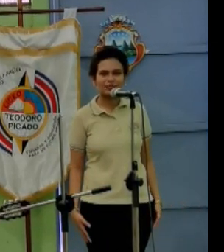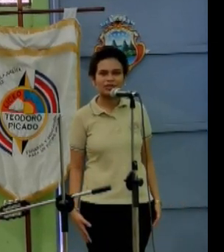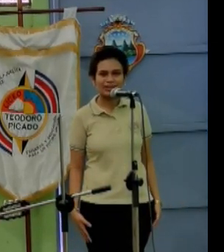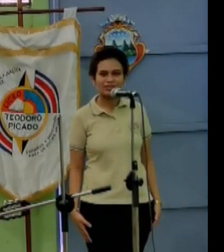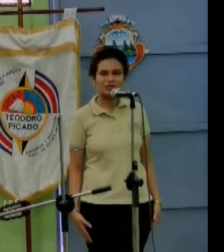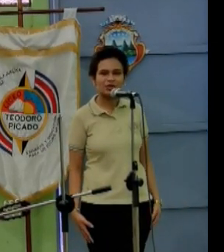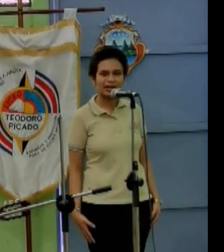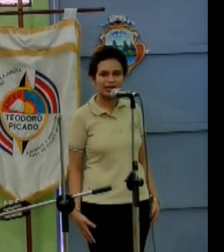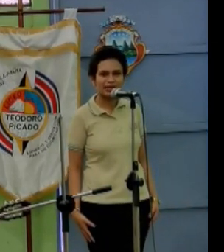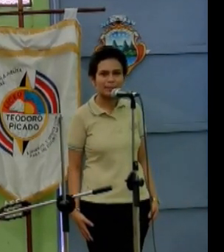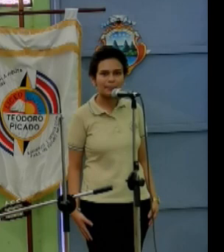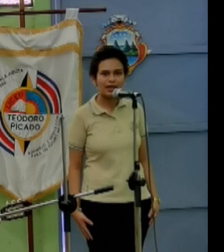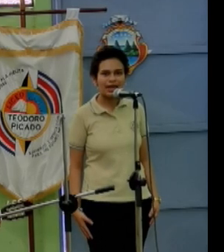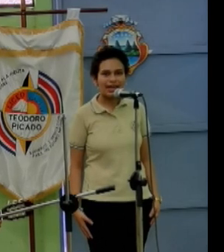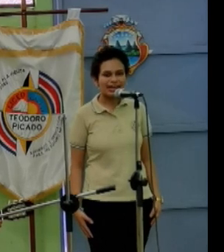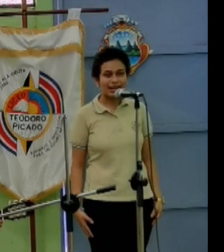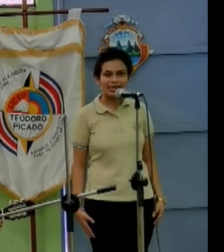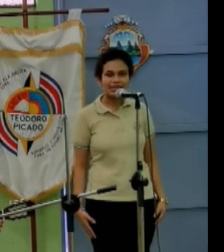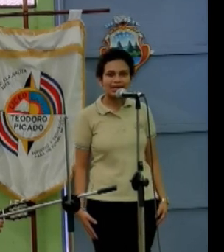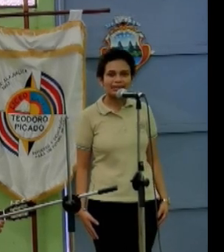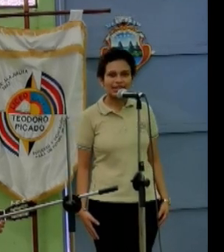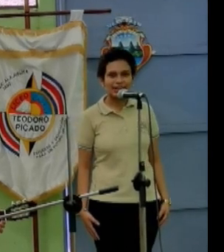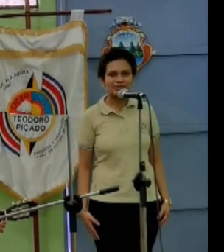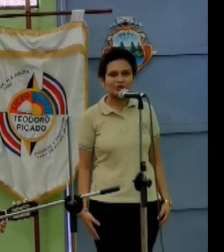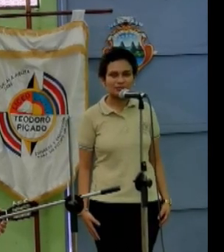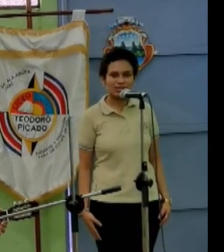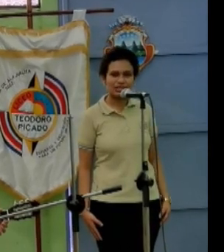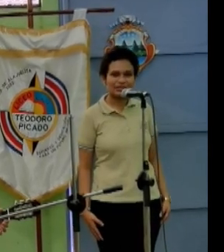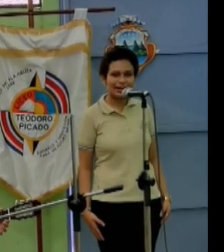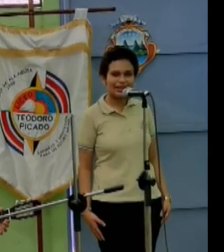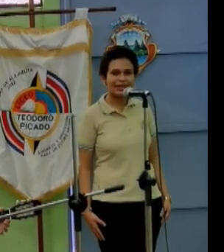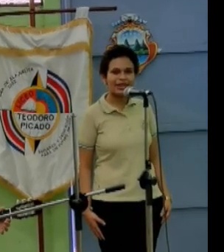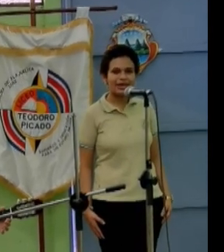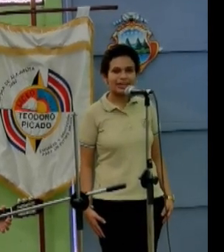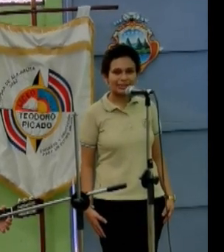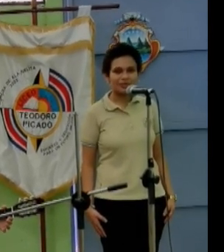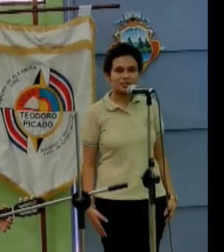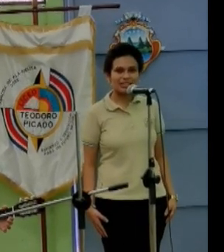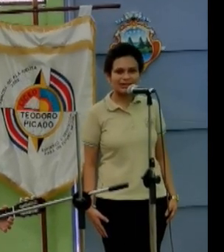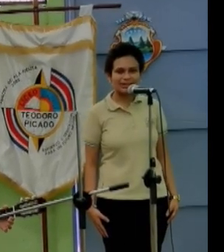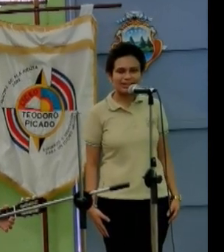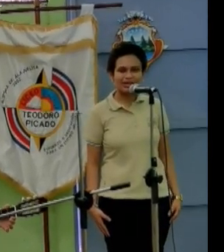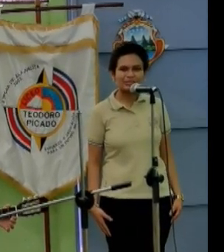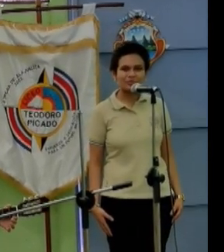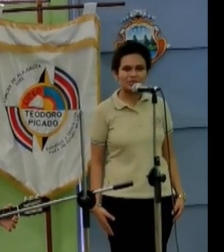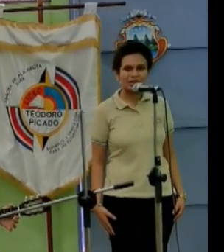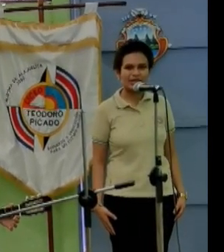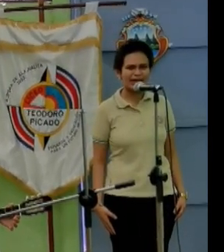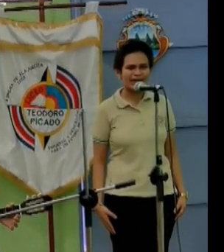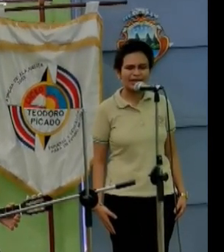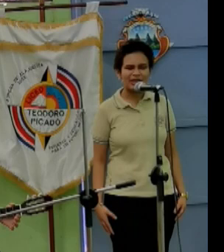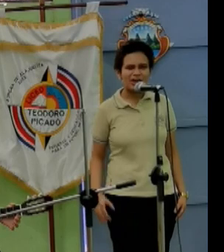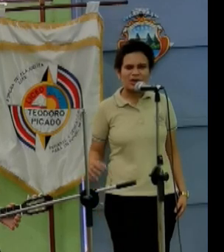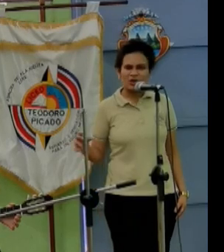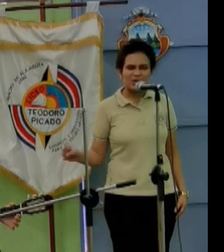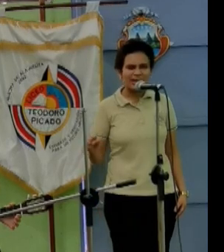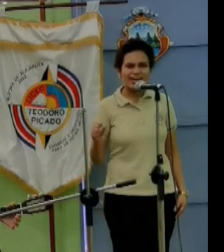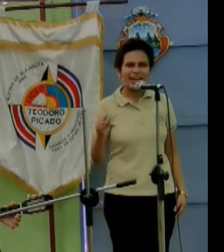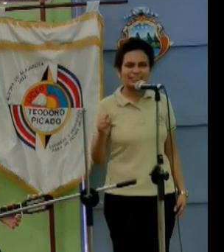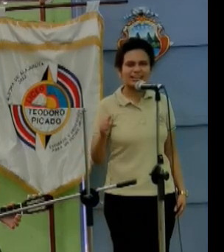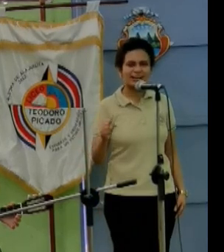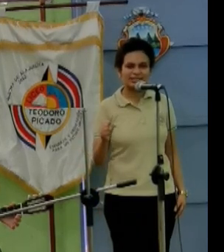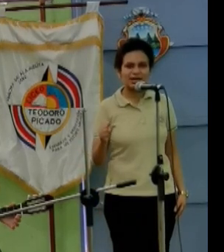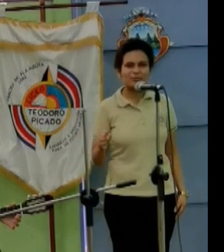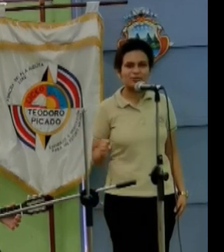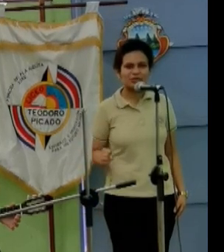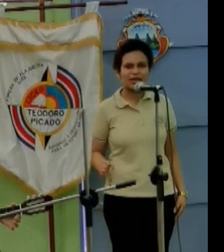dejar de fronteras solo a la arena. Que nadie tenga tierras como tiene traje, que todos tengan tierras como tiene el aire. Cogería